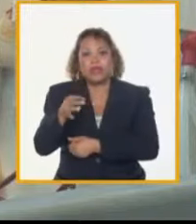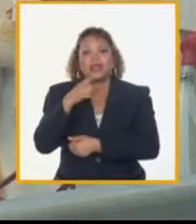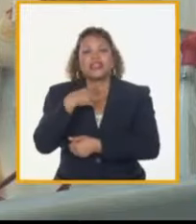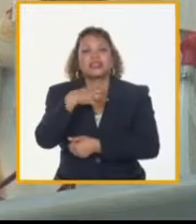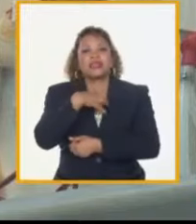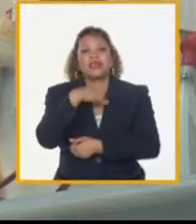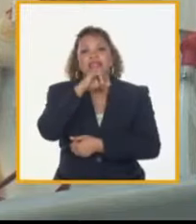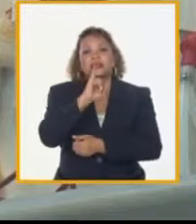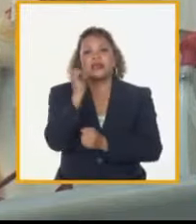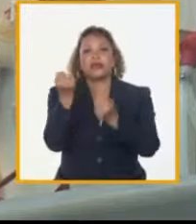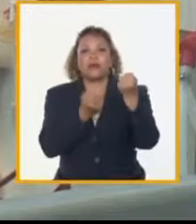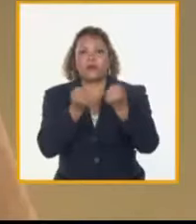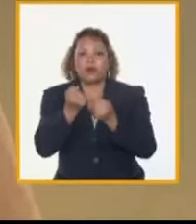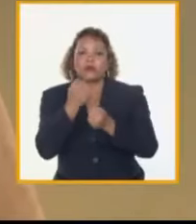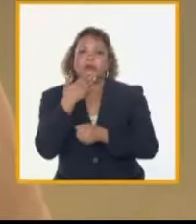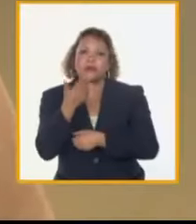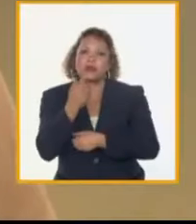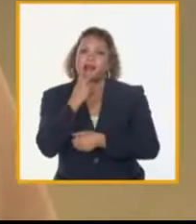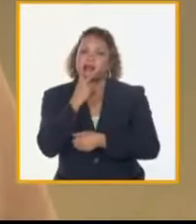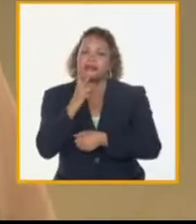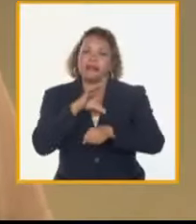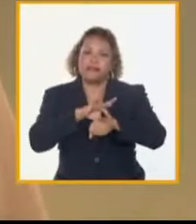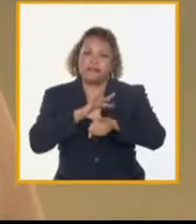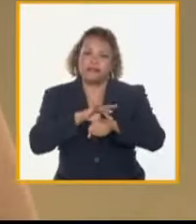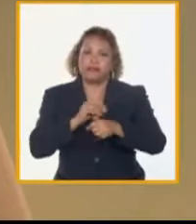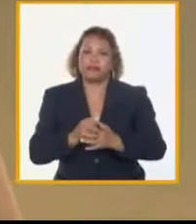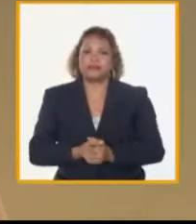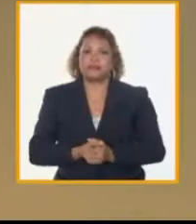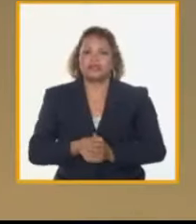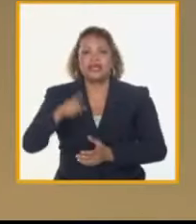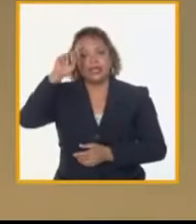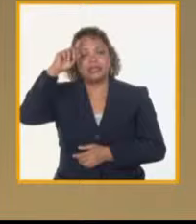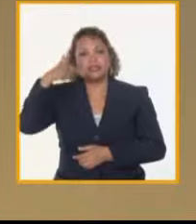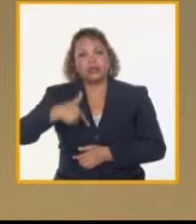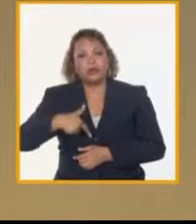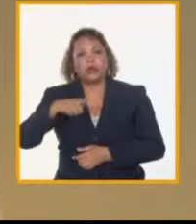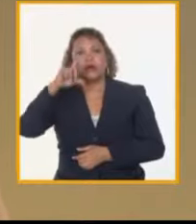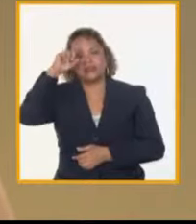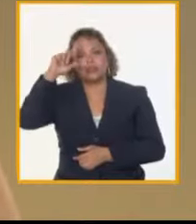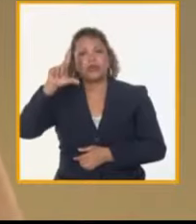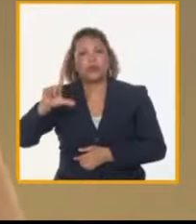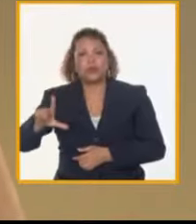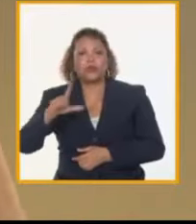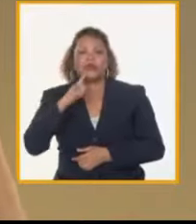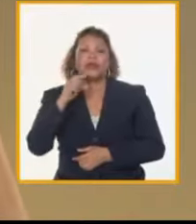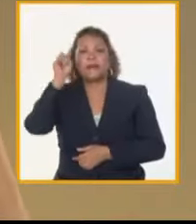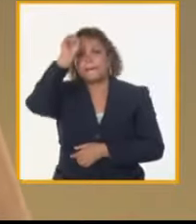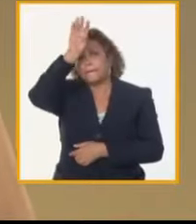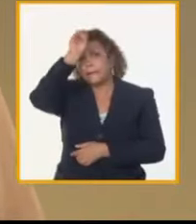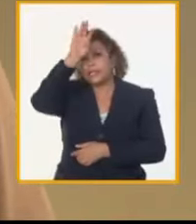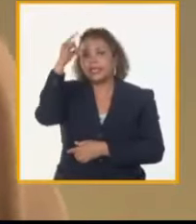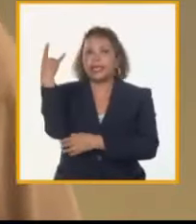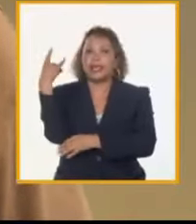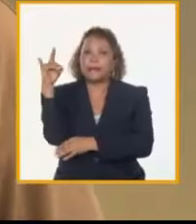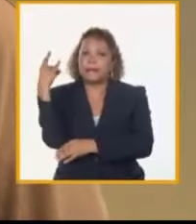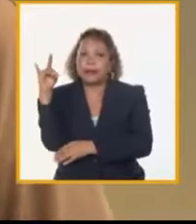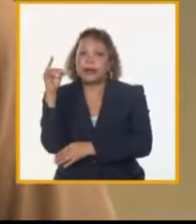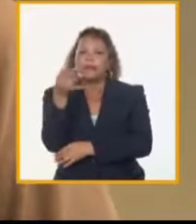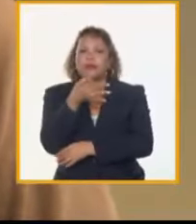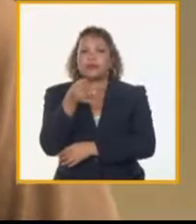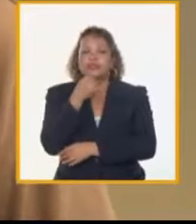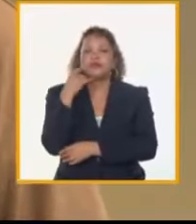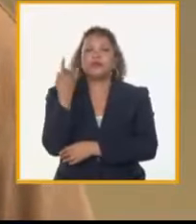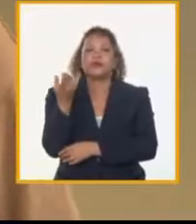a 36 pacientes. Movemos los municipios San Juan, San Luis, municipio de Minas, municipio de La Palma, municipio de Los Palacios